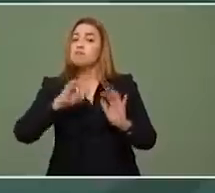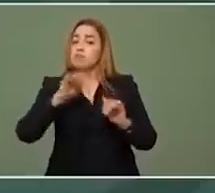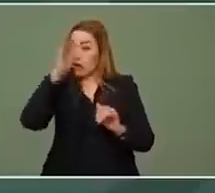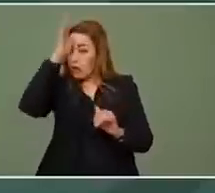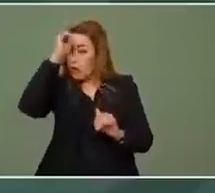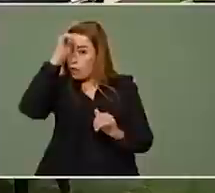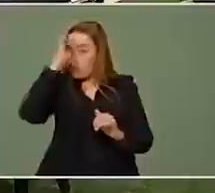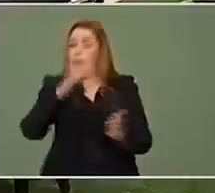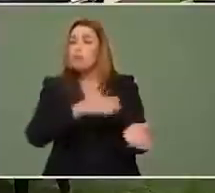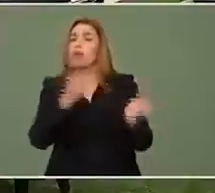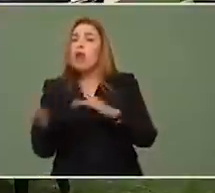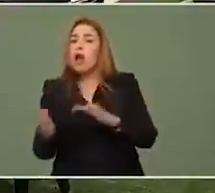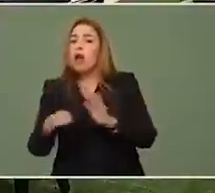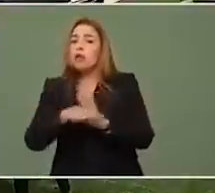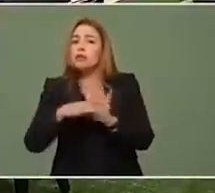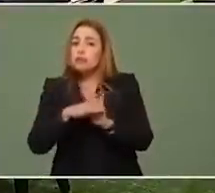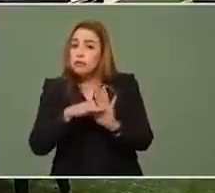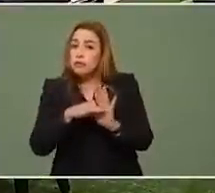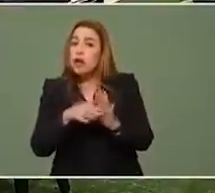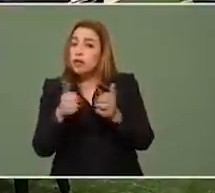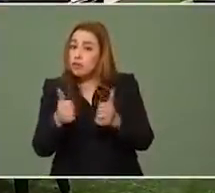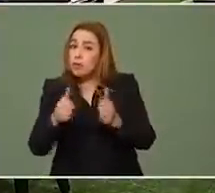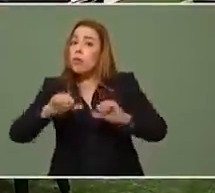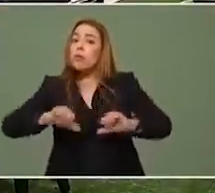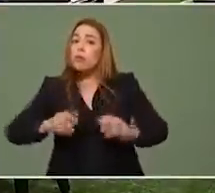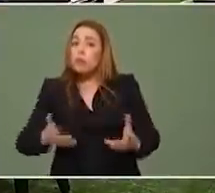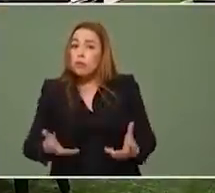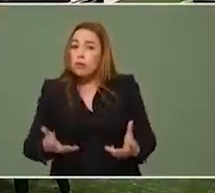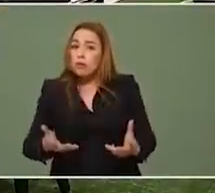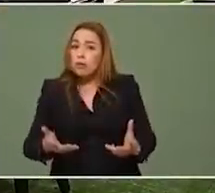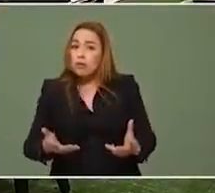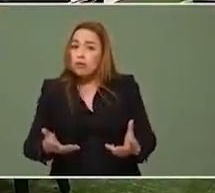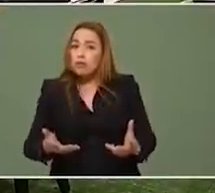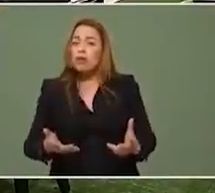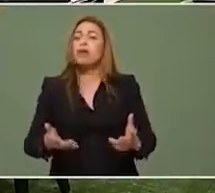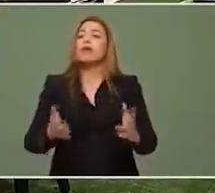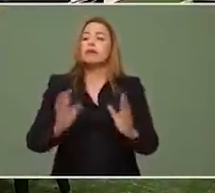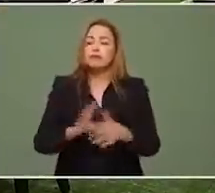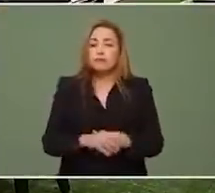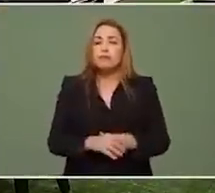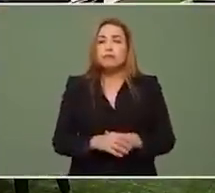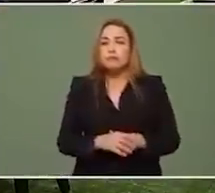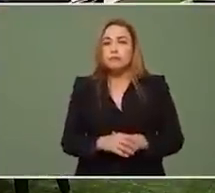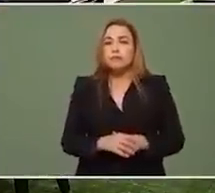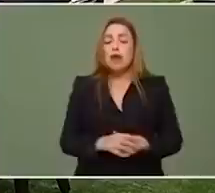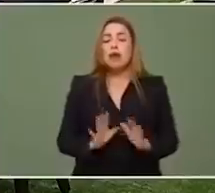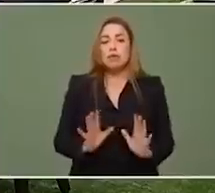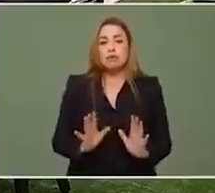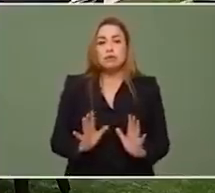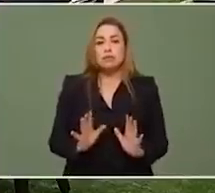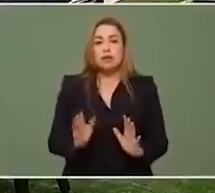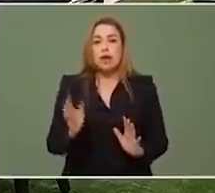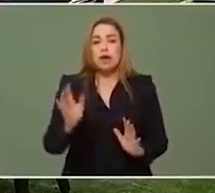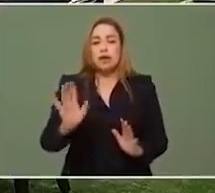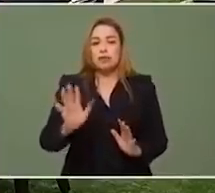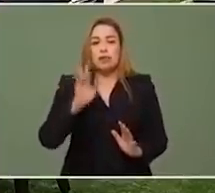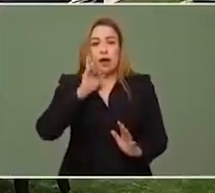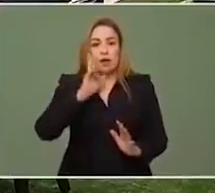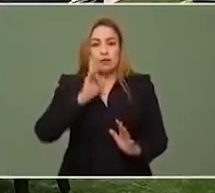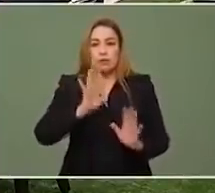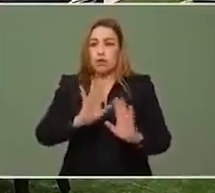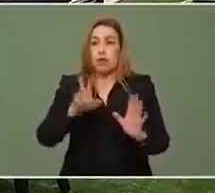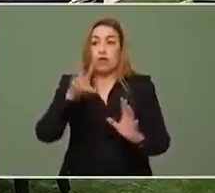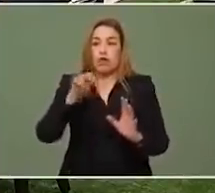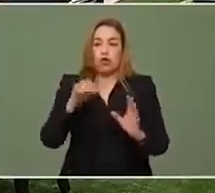y la otra mitad a favor sí entonces no fue en bloque de